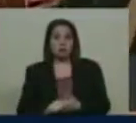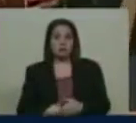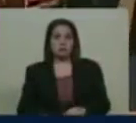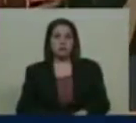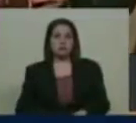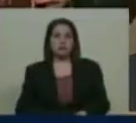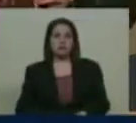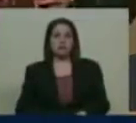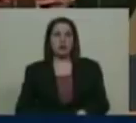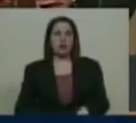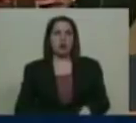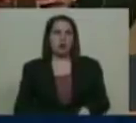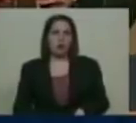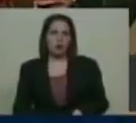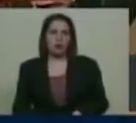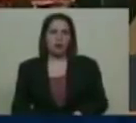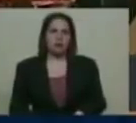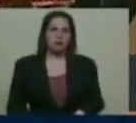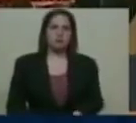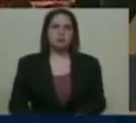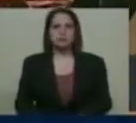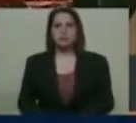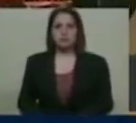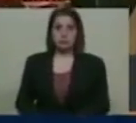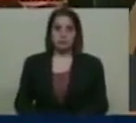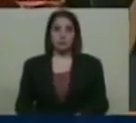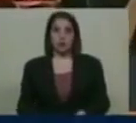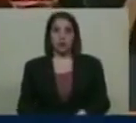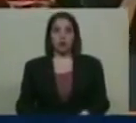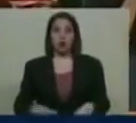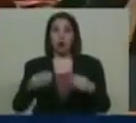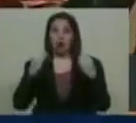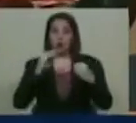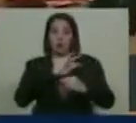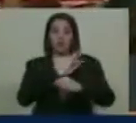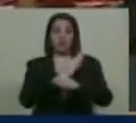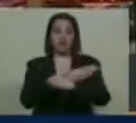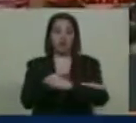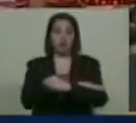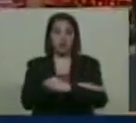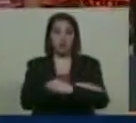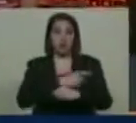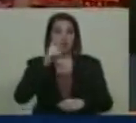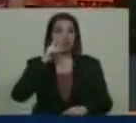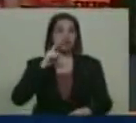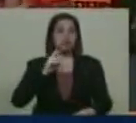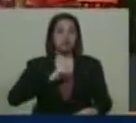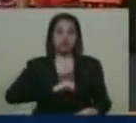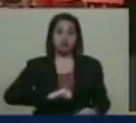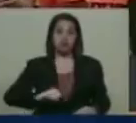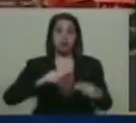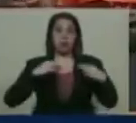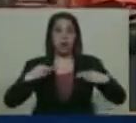¿Cómo vamos a hacer para fortalecer el plan de parto humanizado